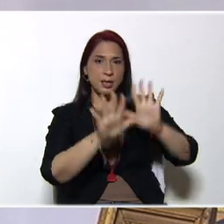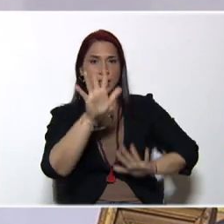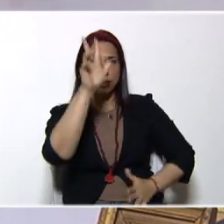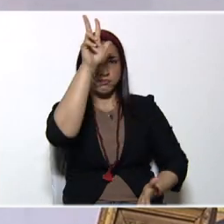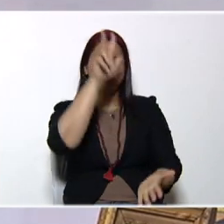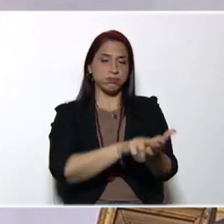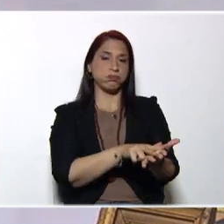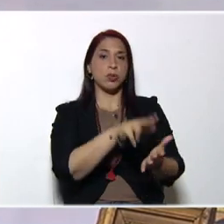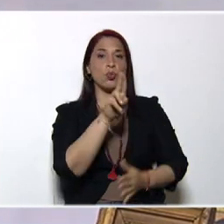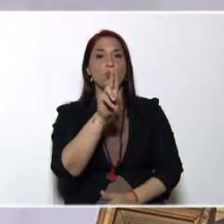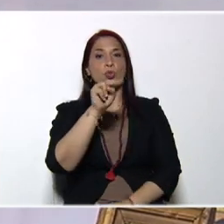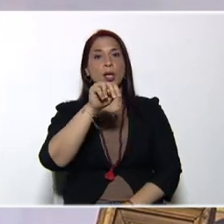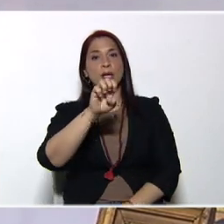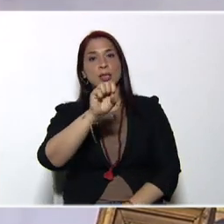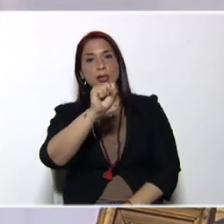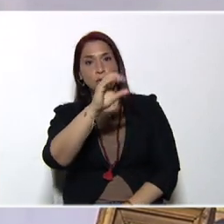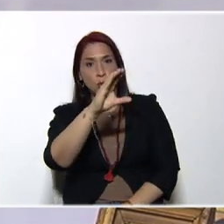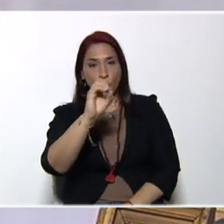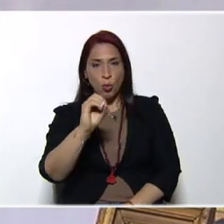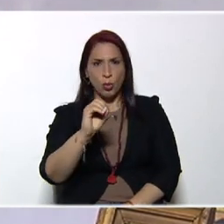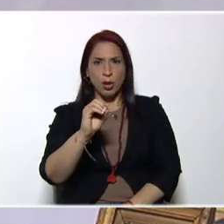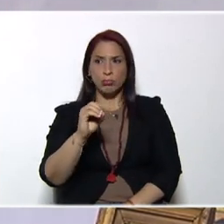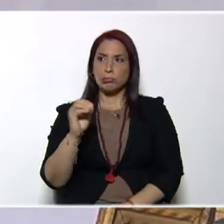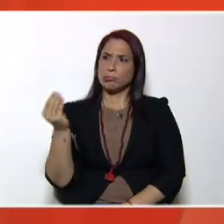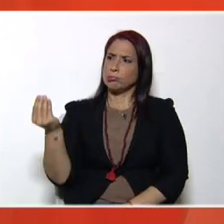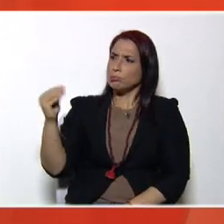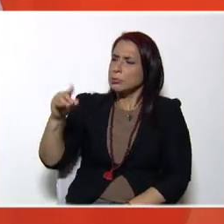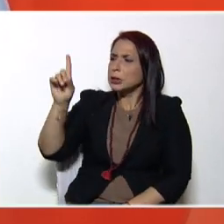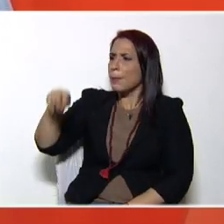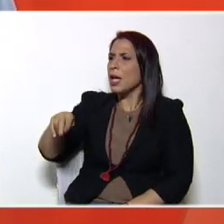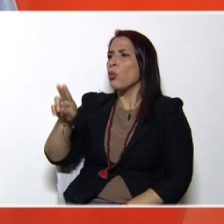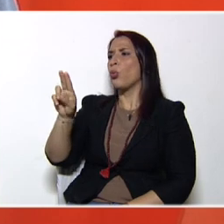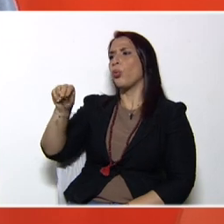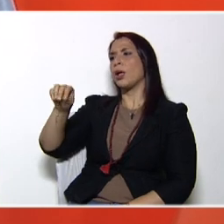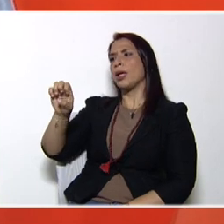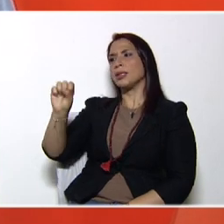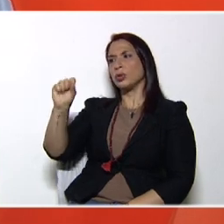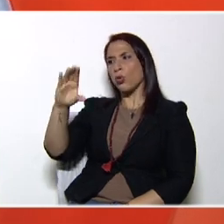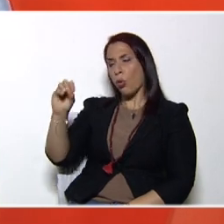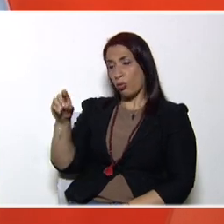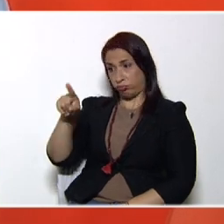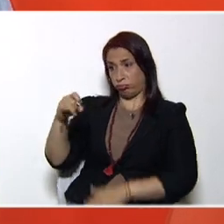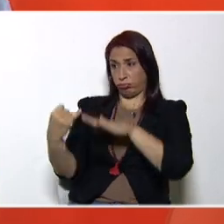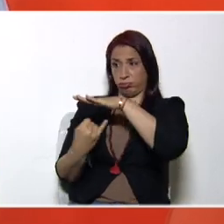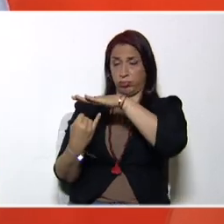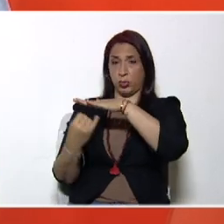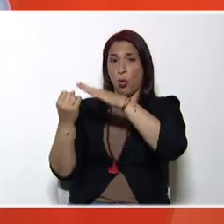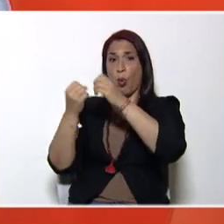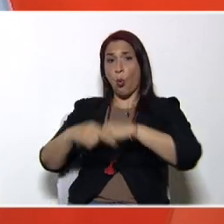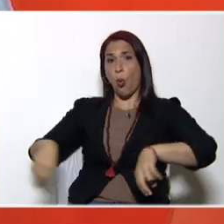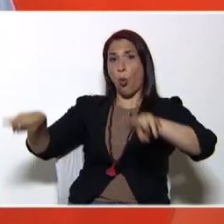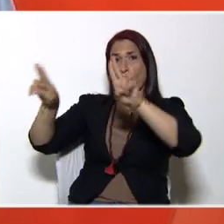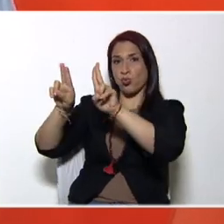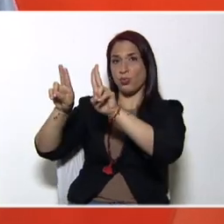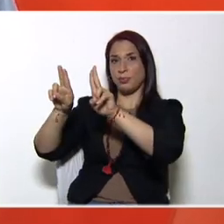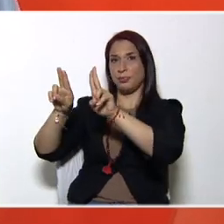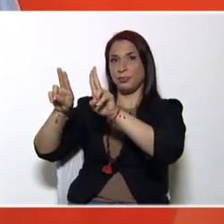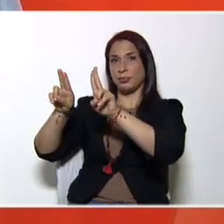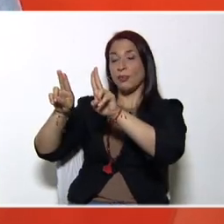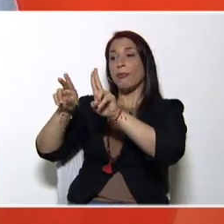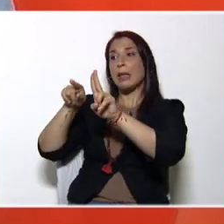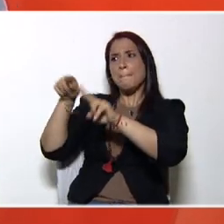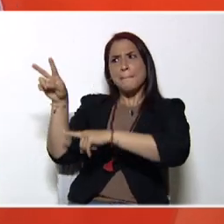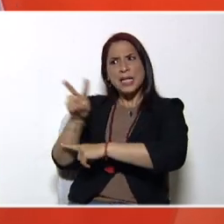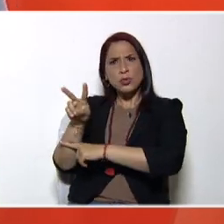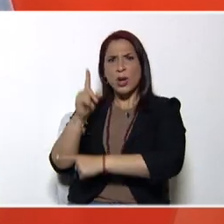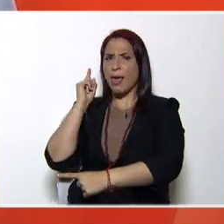aprobada por la UNESCO, ¿no? No, y que además lo fantástico es que en el marco de la UNESCO, como una entidad de la ONU, Organización de las Naciones Unidas, evidentemente